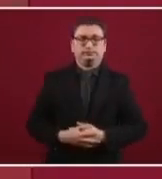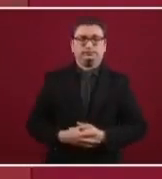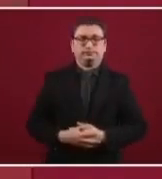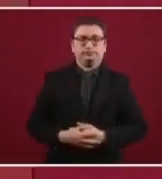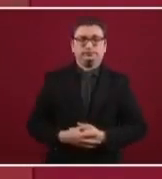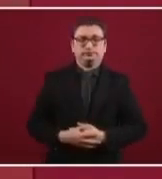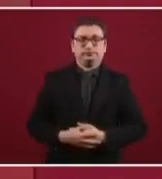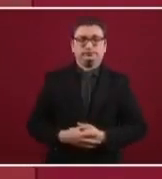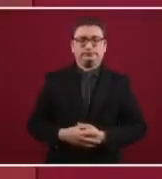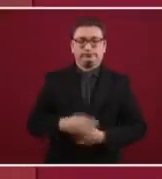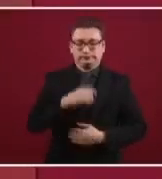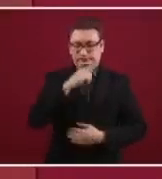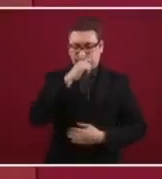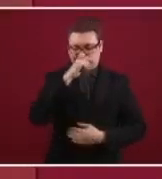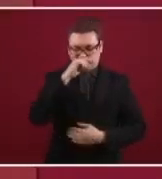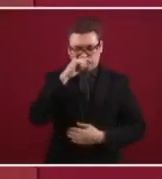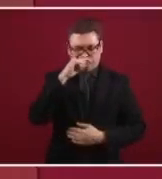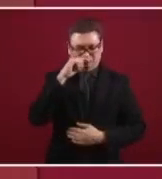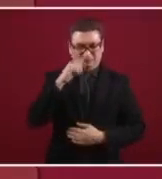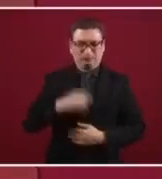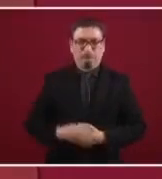Eso, desde luego,